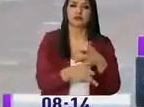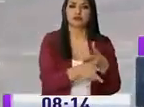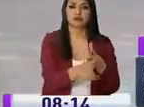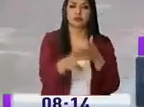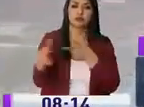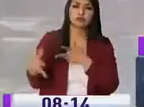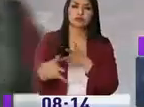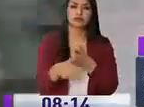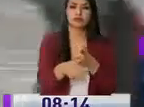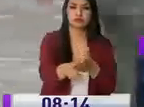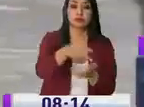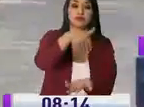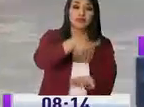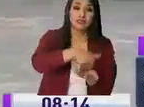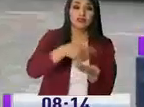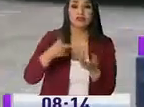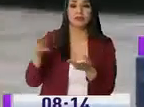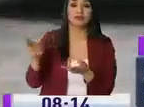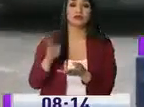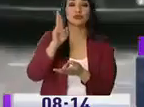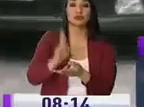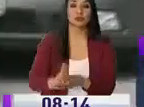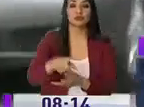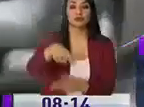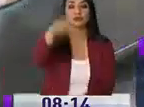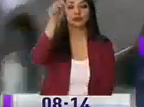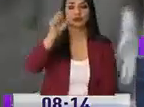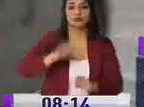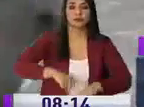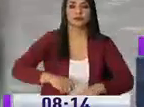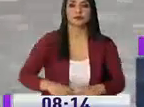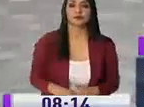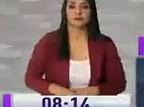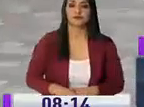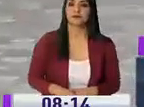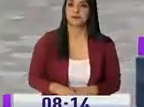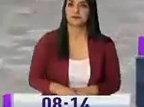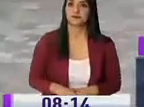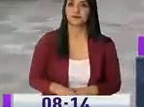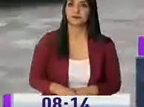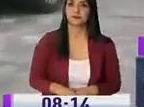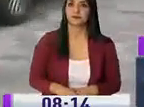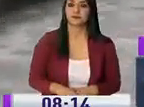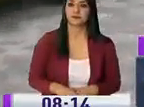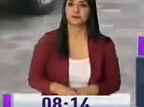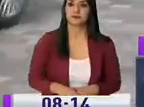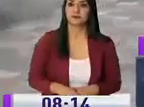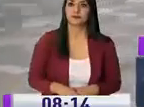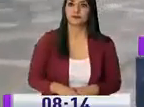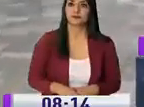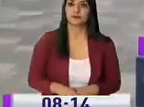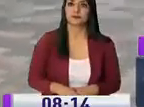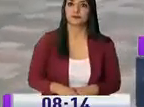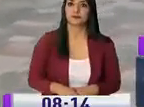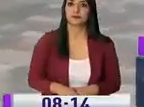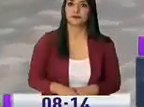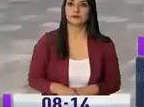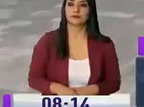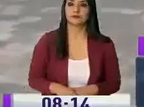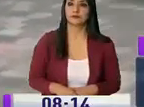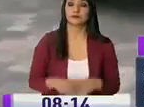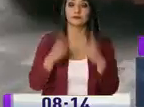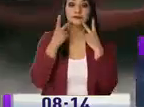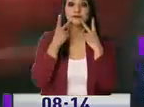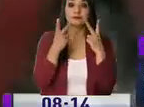cargas del hipercentro y centro de la ciudad hacia el sur de la capital. Es decir que, como ustedes ya lo escucharon, amigos